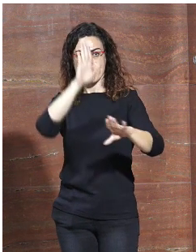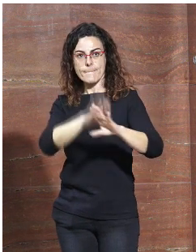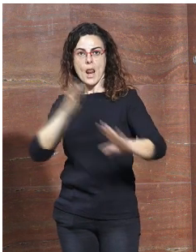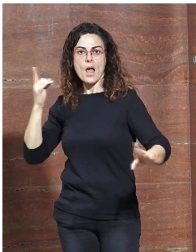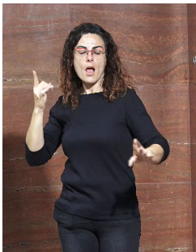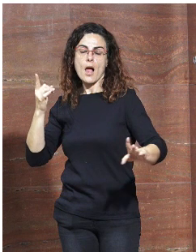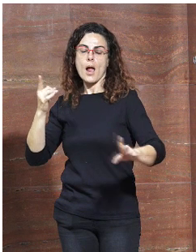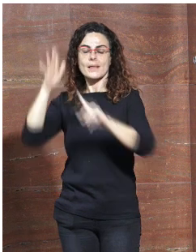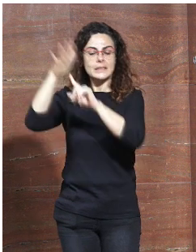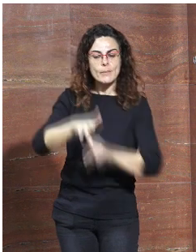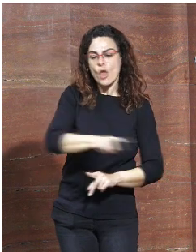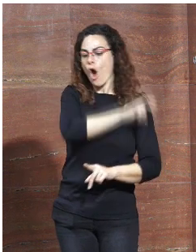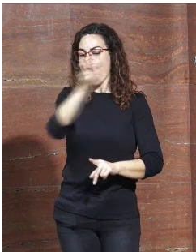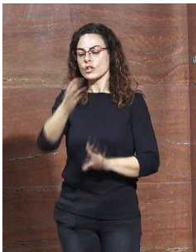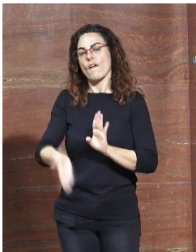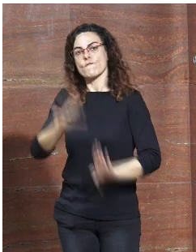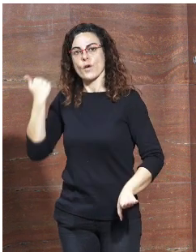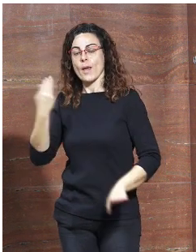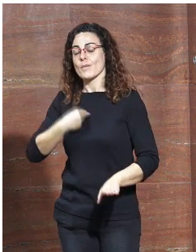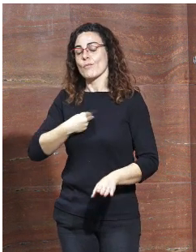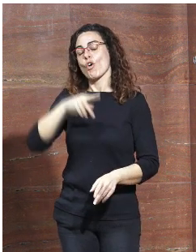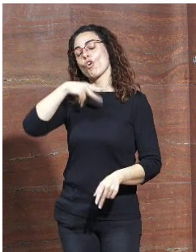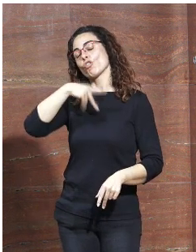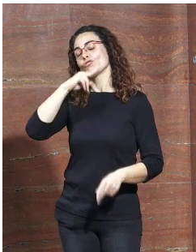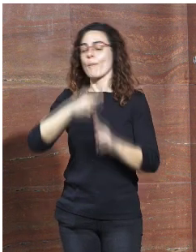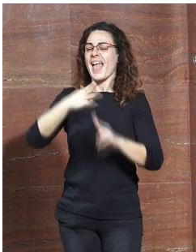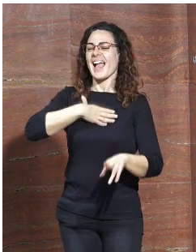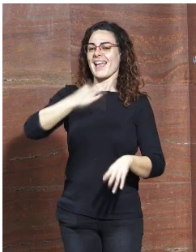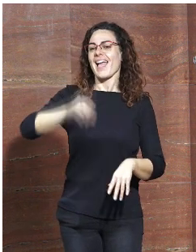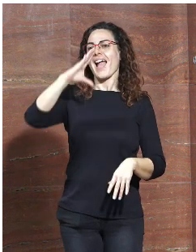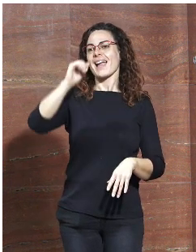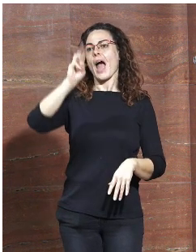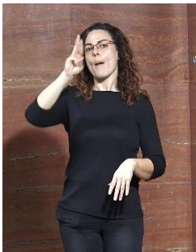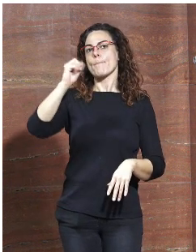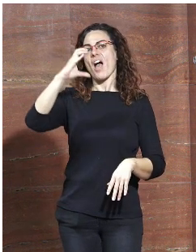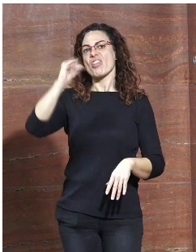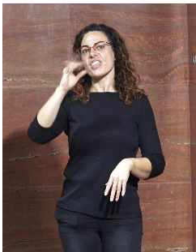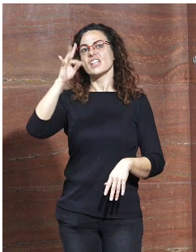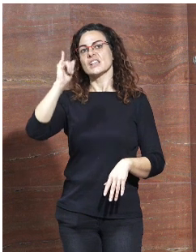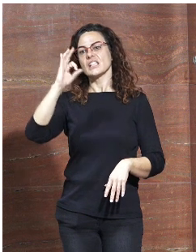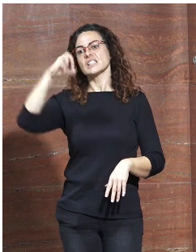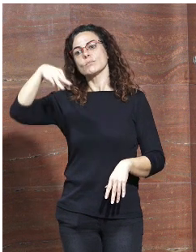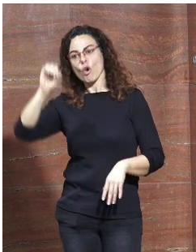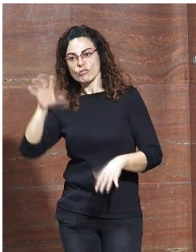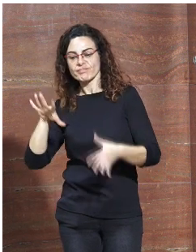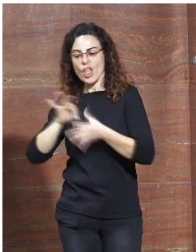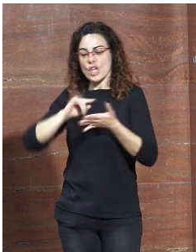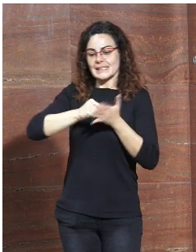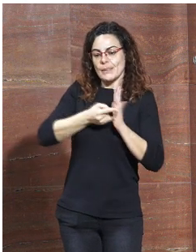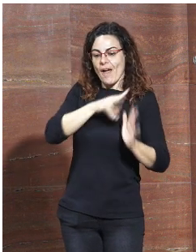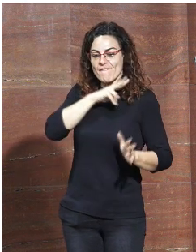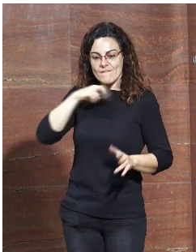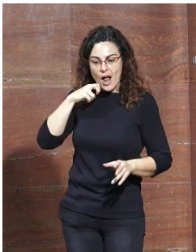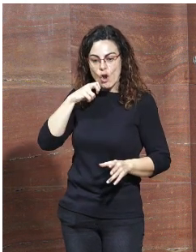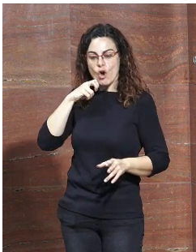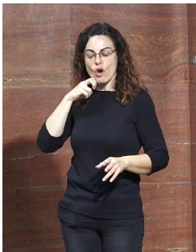otra discriminación, que es el capacitismo, como un sistema de valores que considera que determinadas características